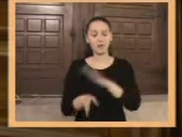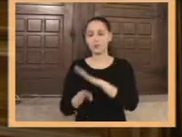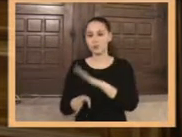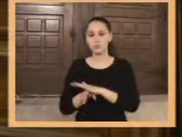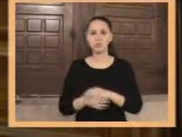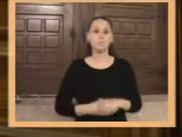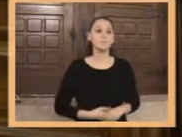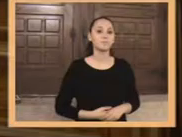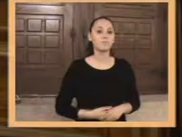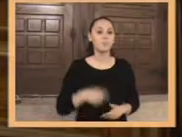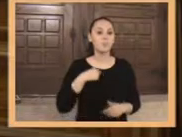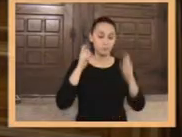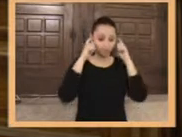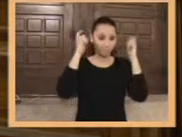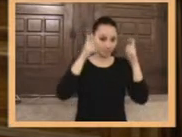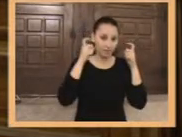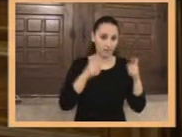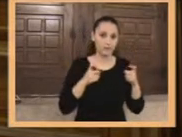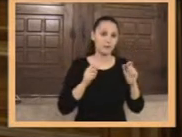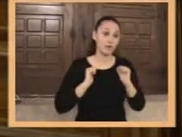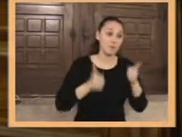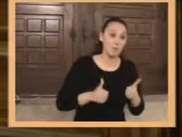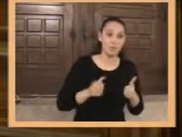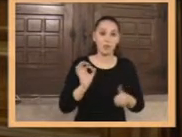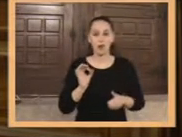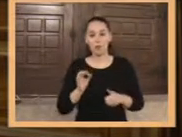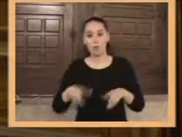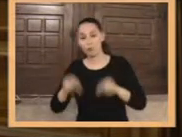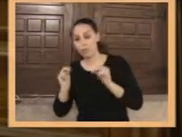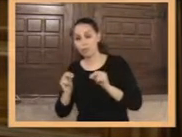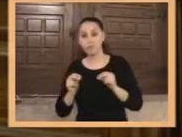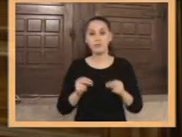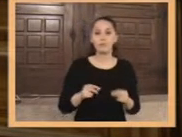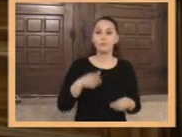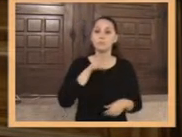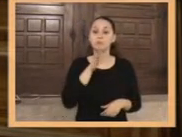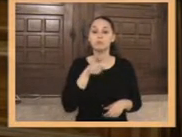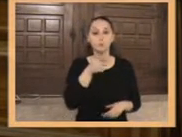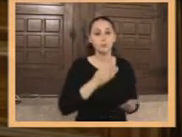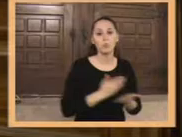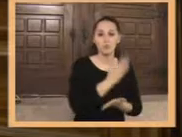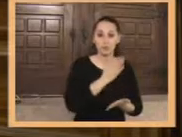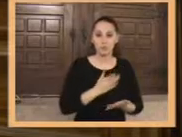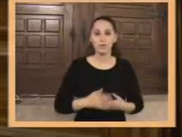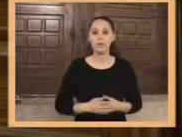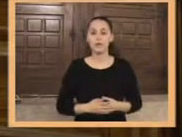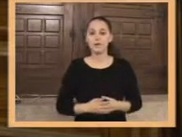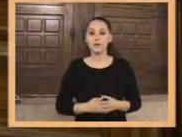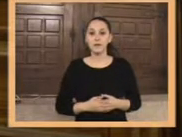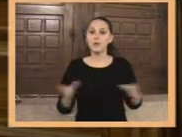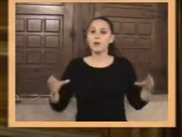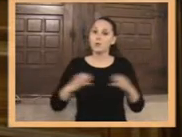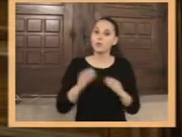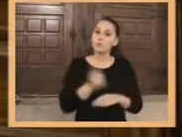voy a intentar acabar mi intervención, voy a empezarla, porque si no me interrumpen, en el sentido de que la opinión del Grupo